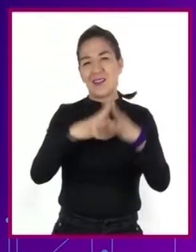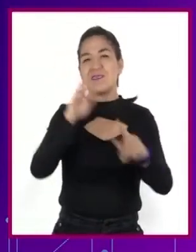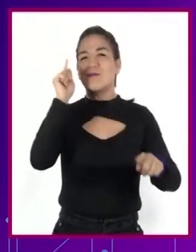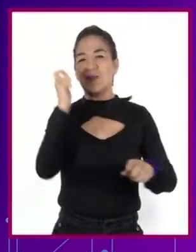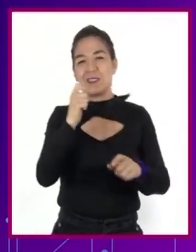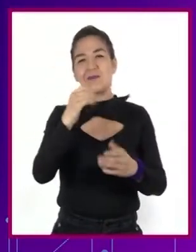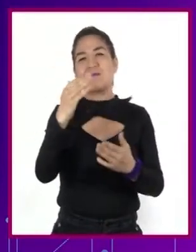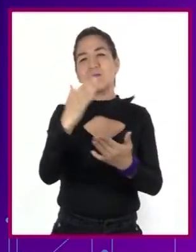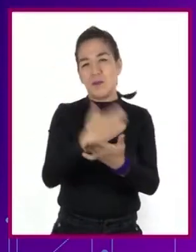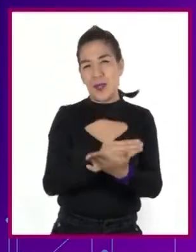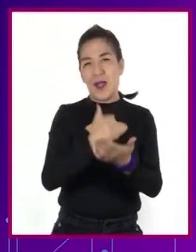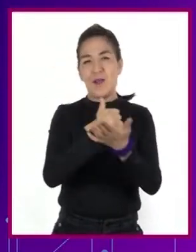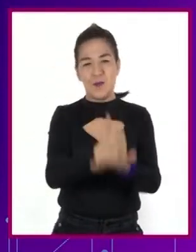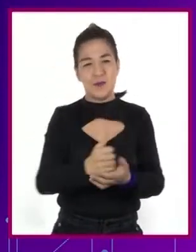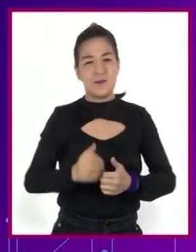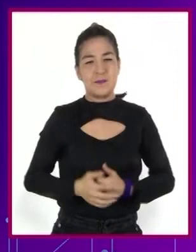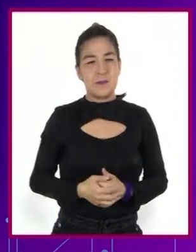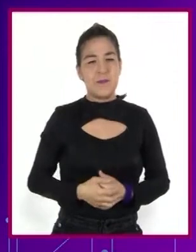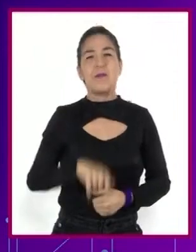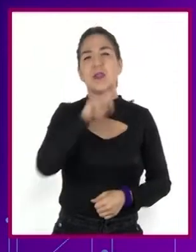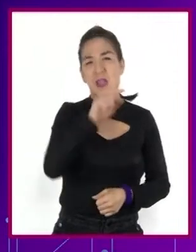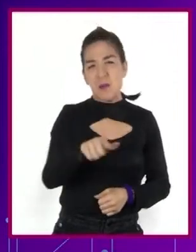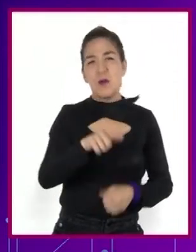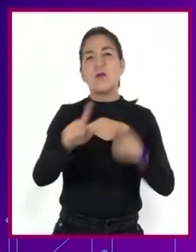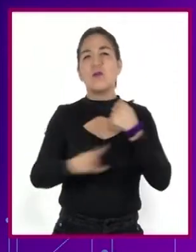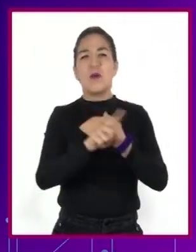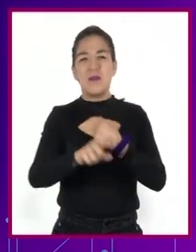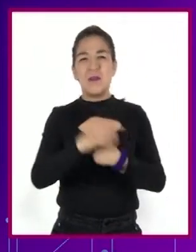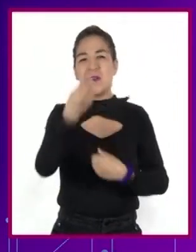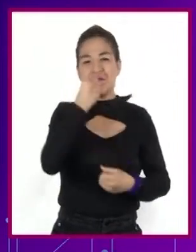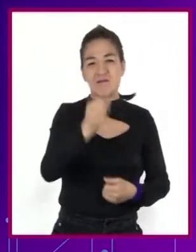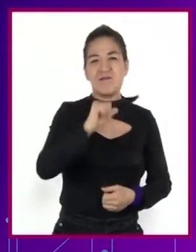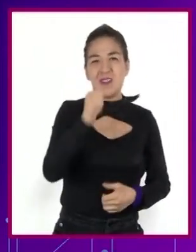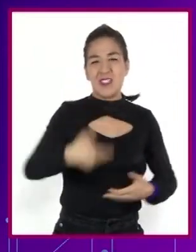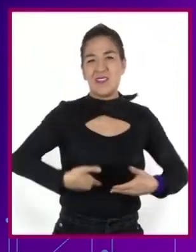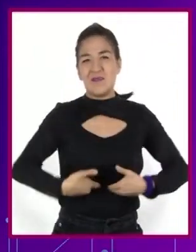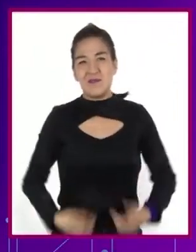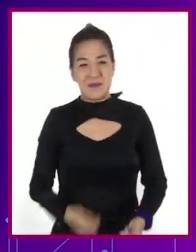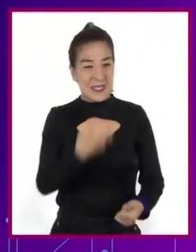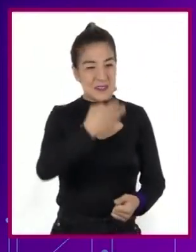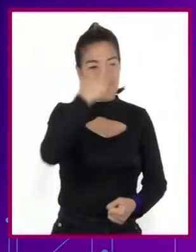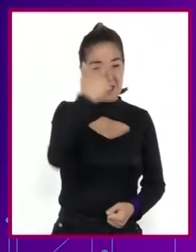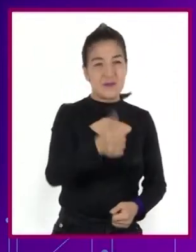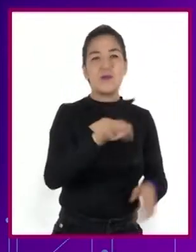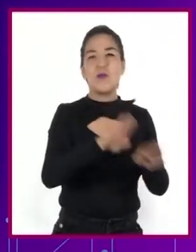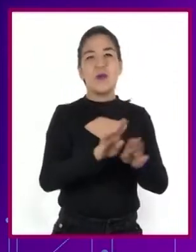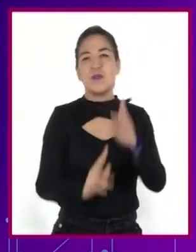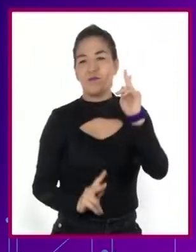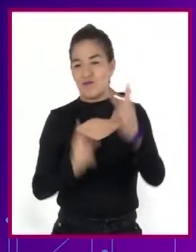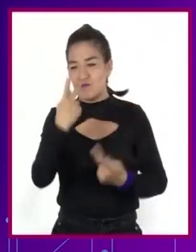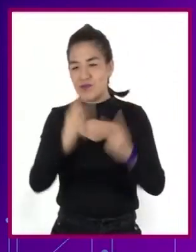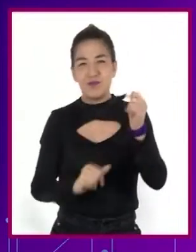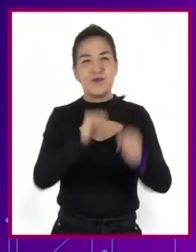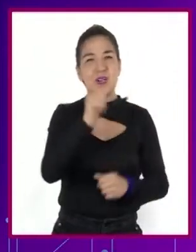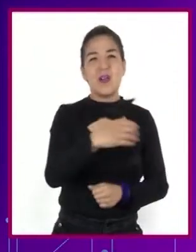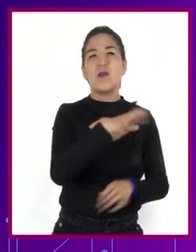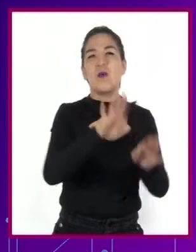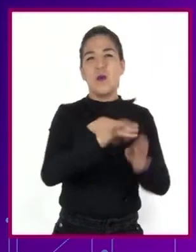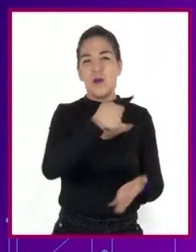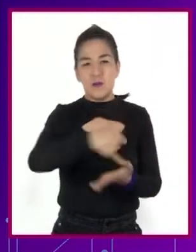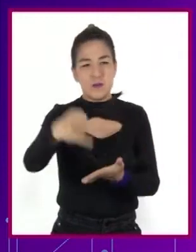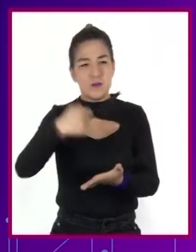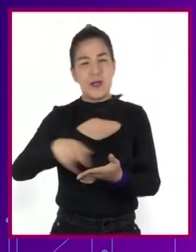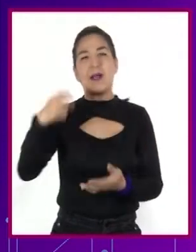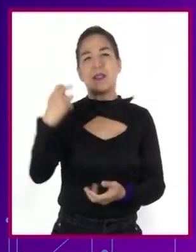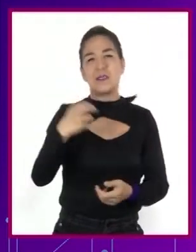Tenemos, por ejemplo, las grandes crisis alimentarias derivadas por la devastación de campos de cultivo. Se creó la Organización de